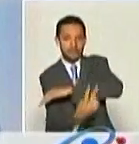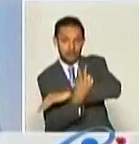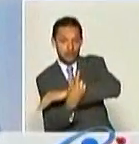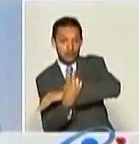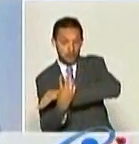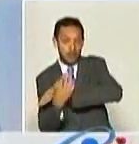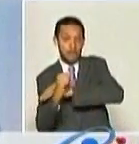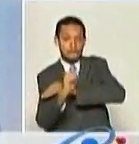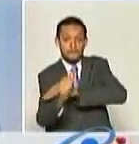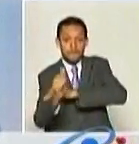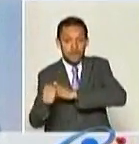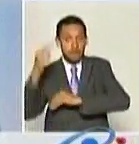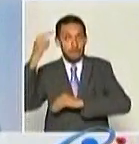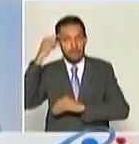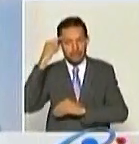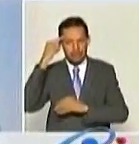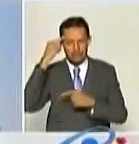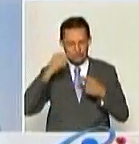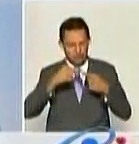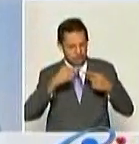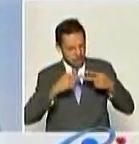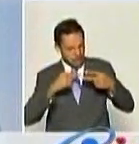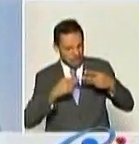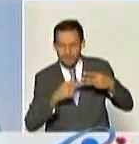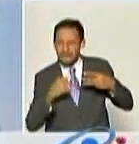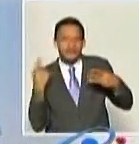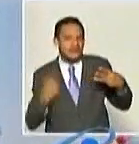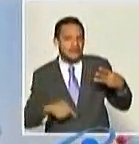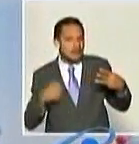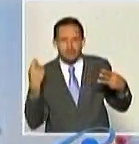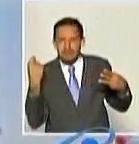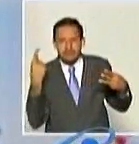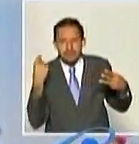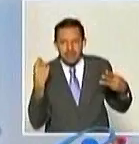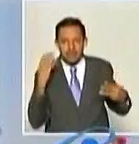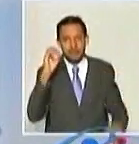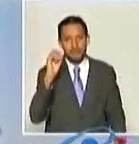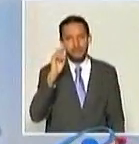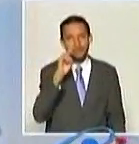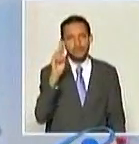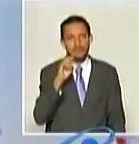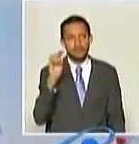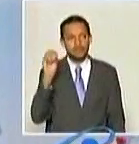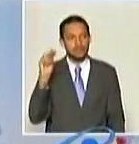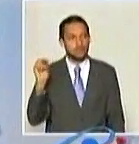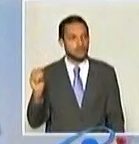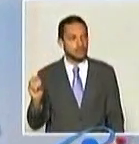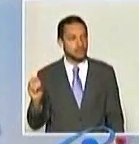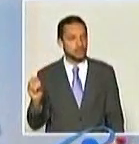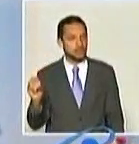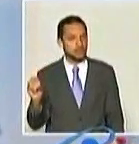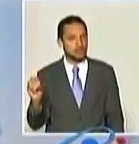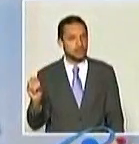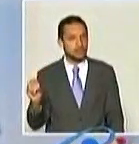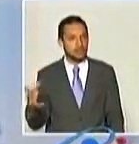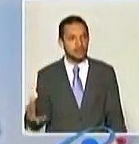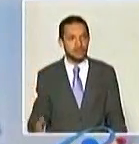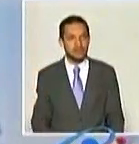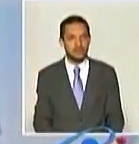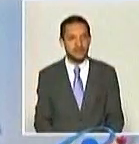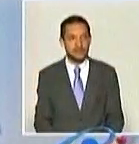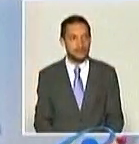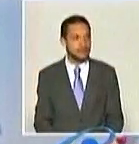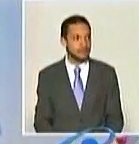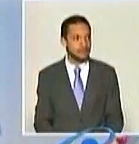decir, bueno, es ozono o tres, pero explíquenos qué es. En realidad el ozono es el paso